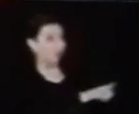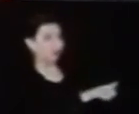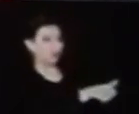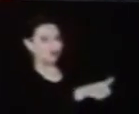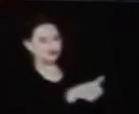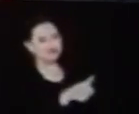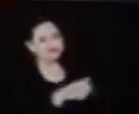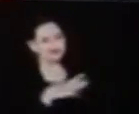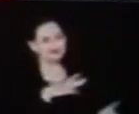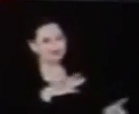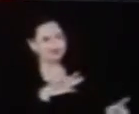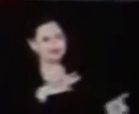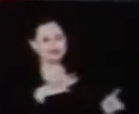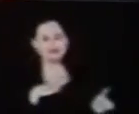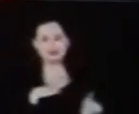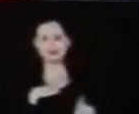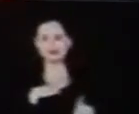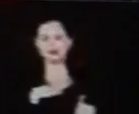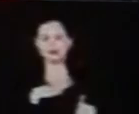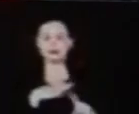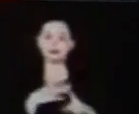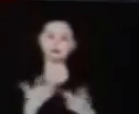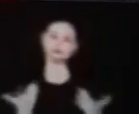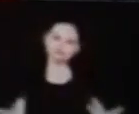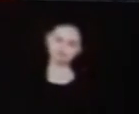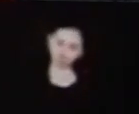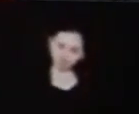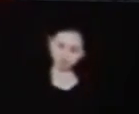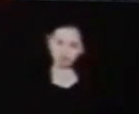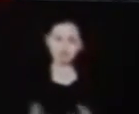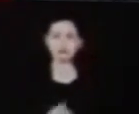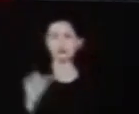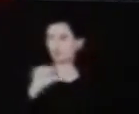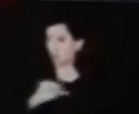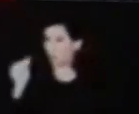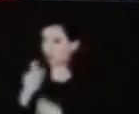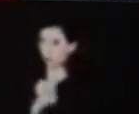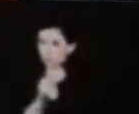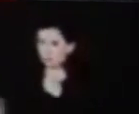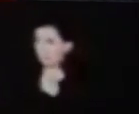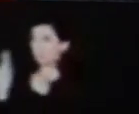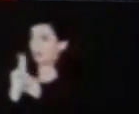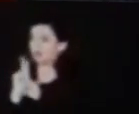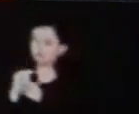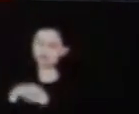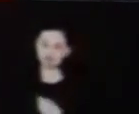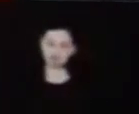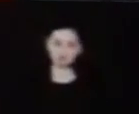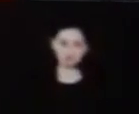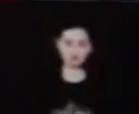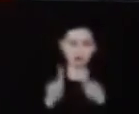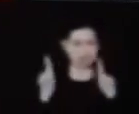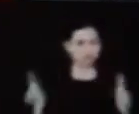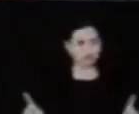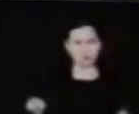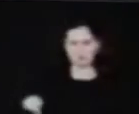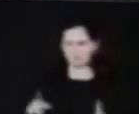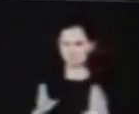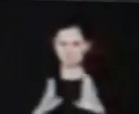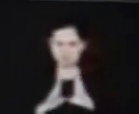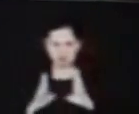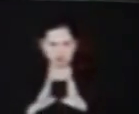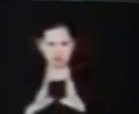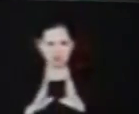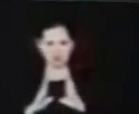del poder. Y a diferencia de lo que ocurre en otros países, en México no se sabe de militares